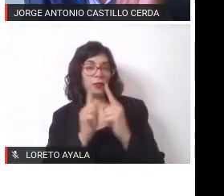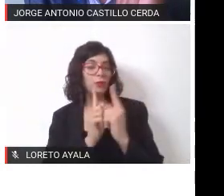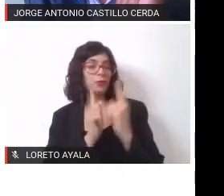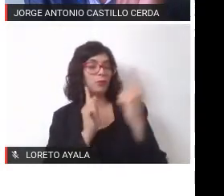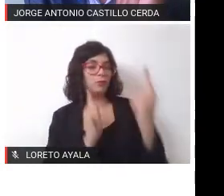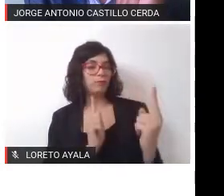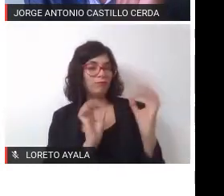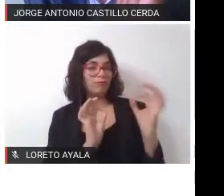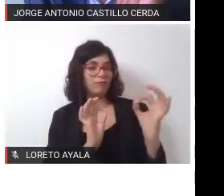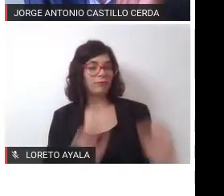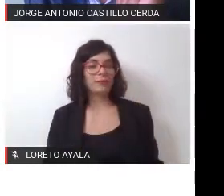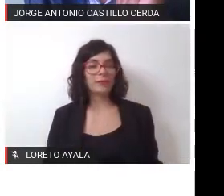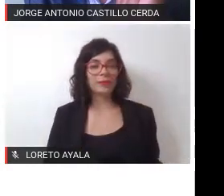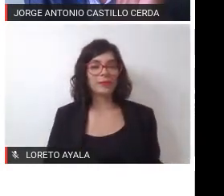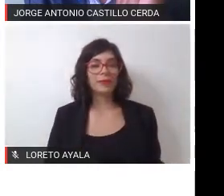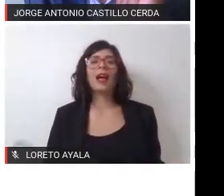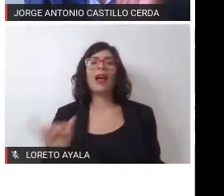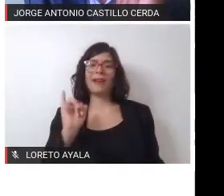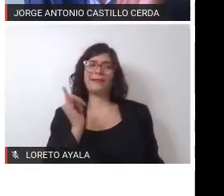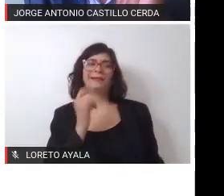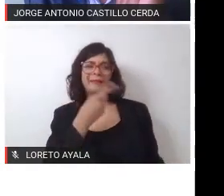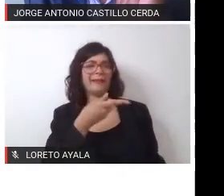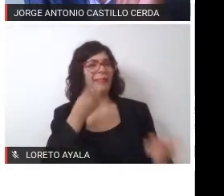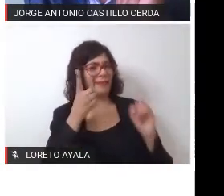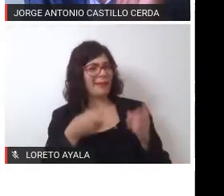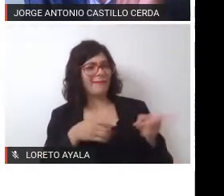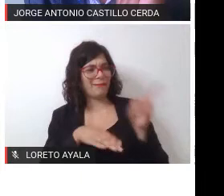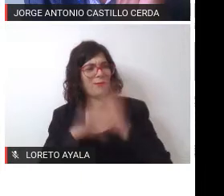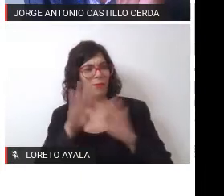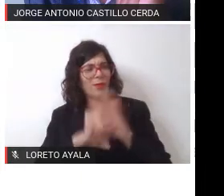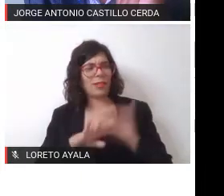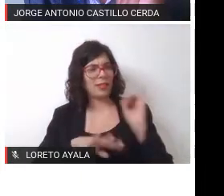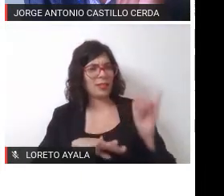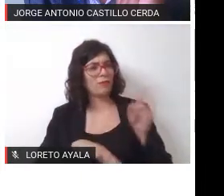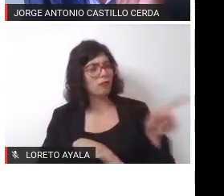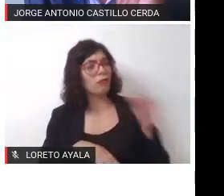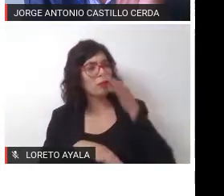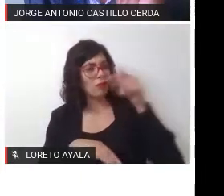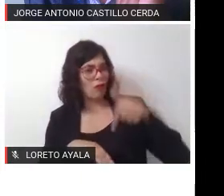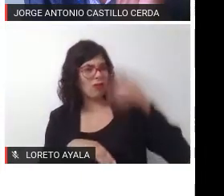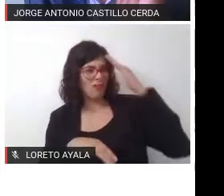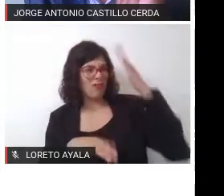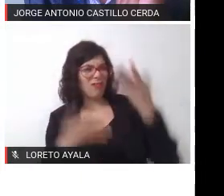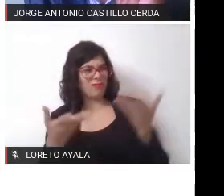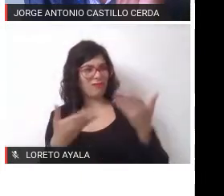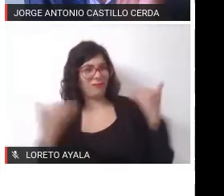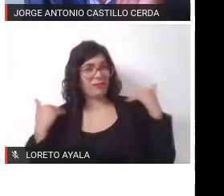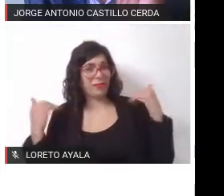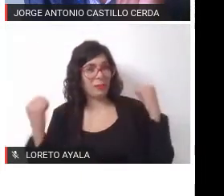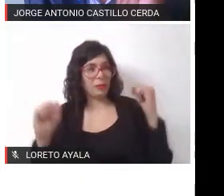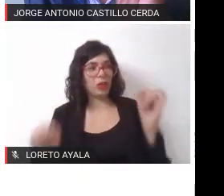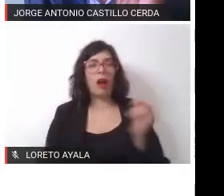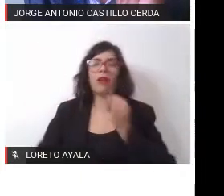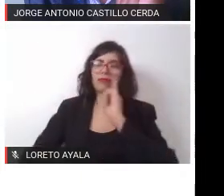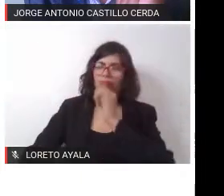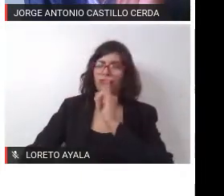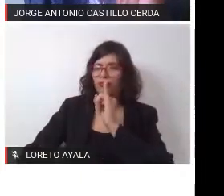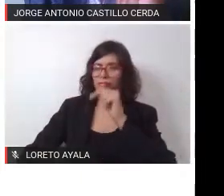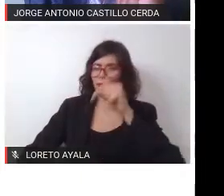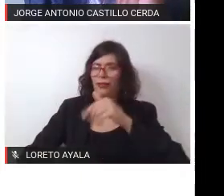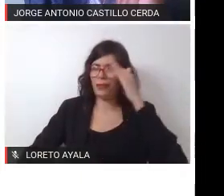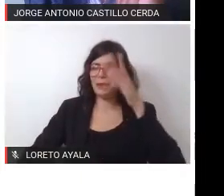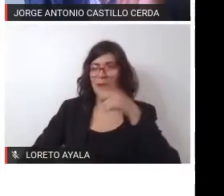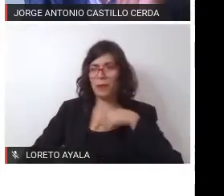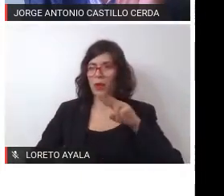es la idea, cuidarse y cuidar. Exactamente. Hoy día tú dijiste que era día de ejercicio. Por supuesto, porque hay que estar en